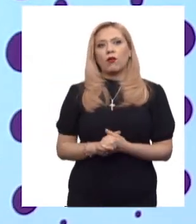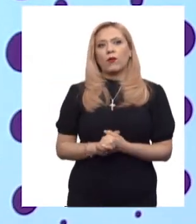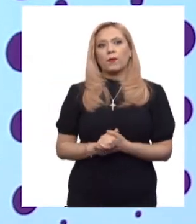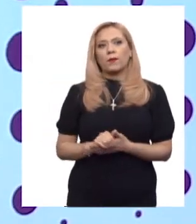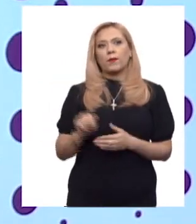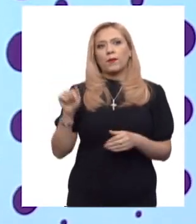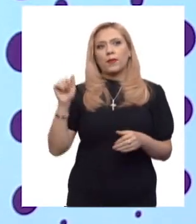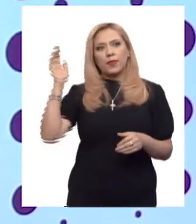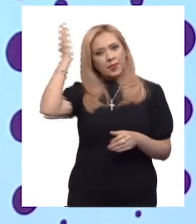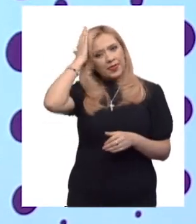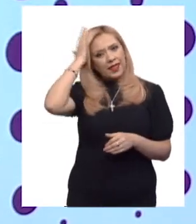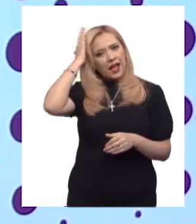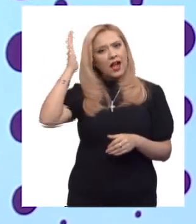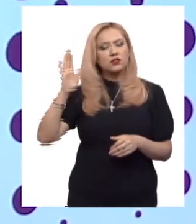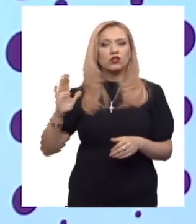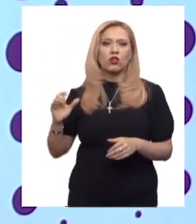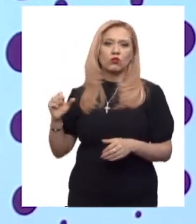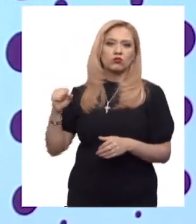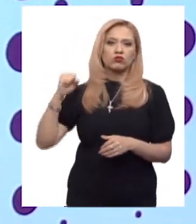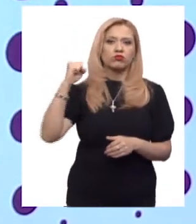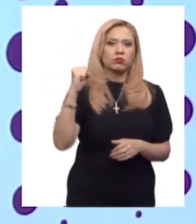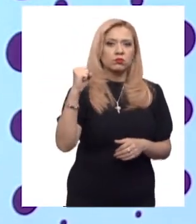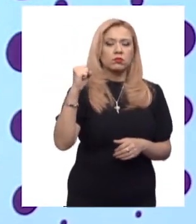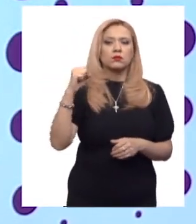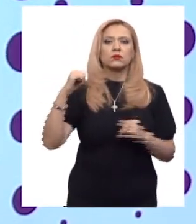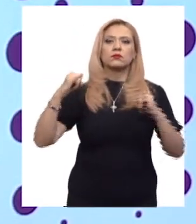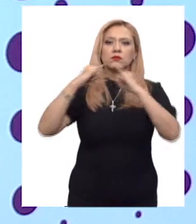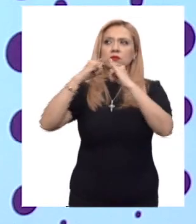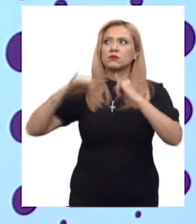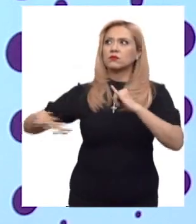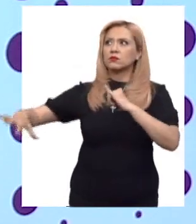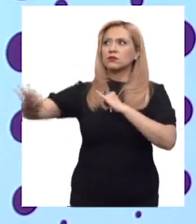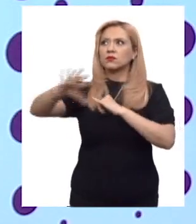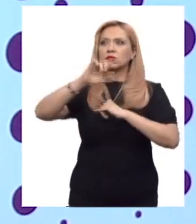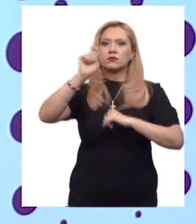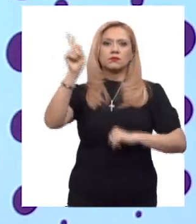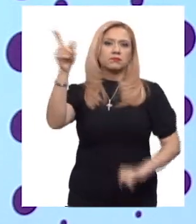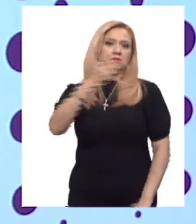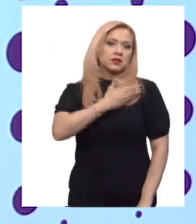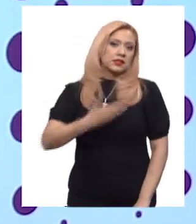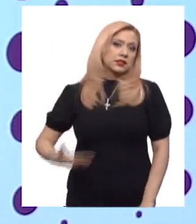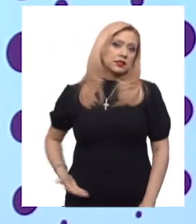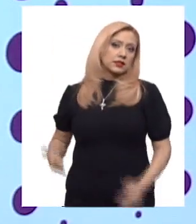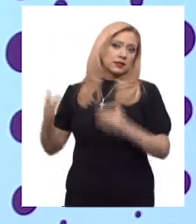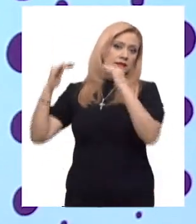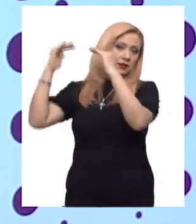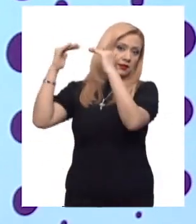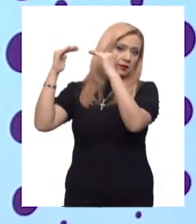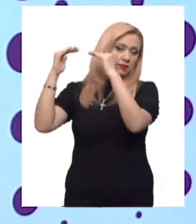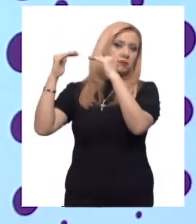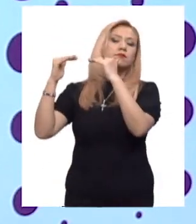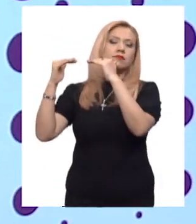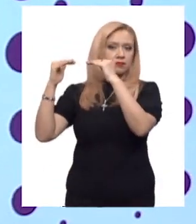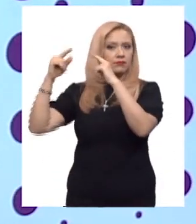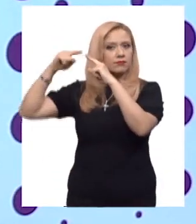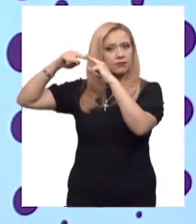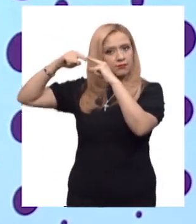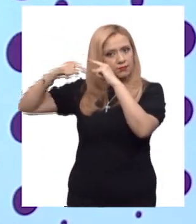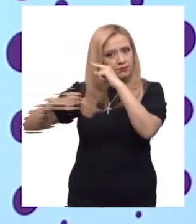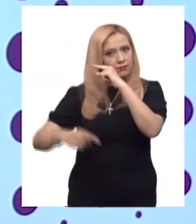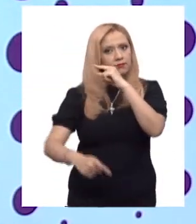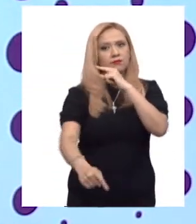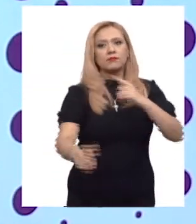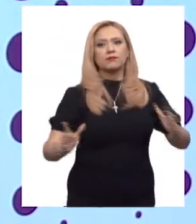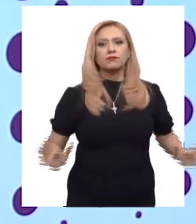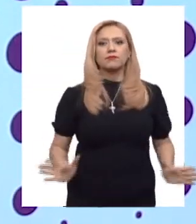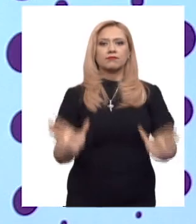el liderazgo de las instituciones y desde la cabeza de la presidencia, pues tendría que haber una gran